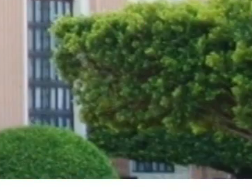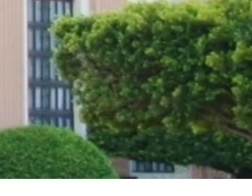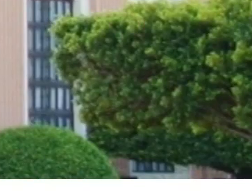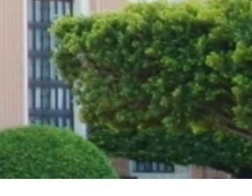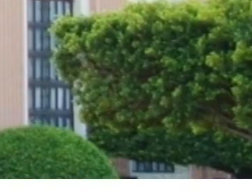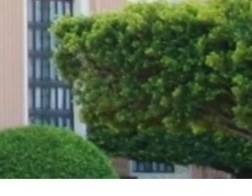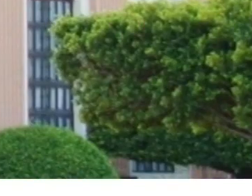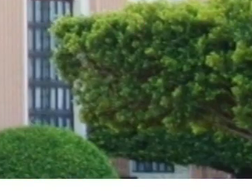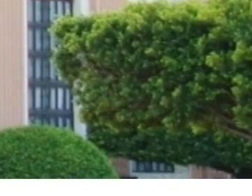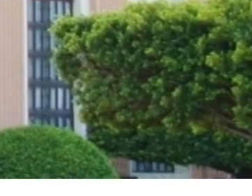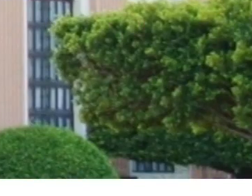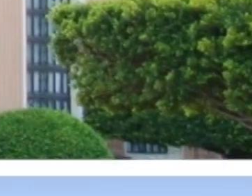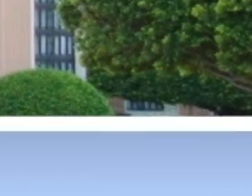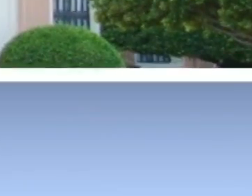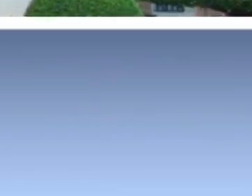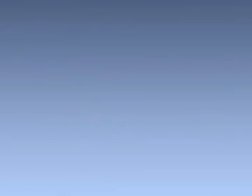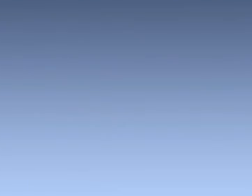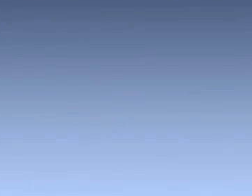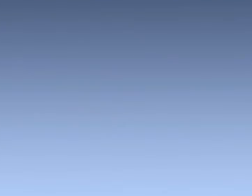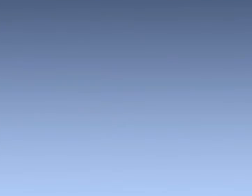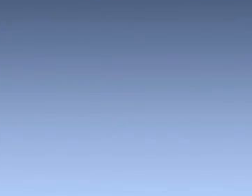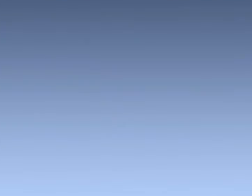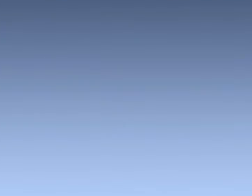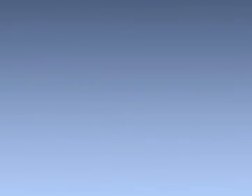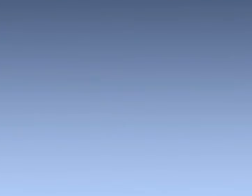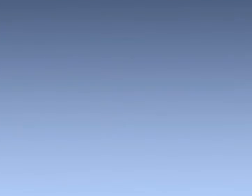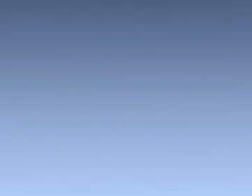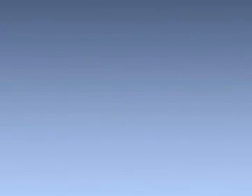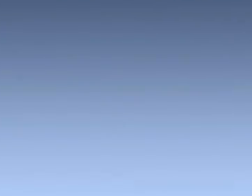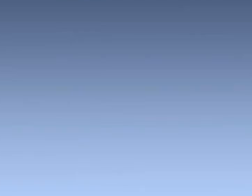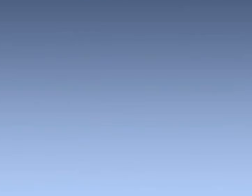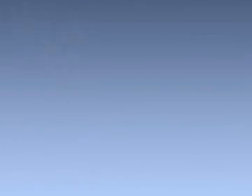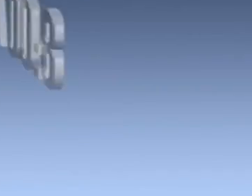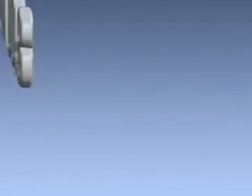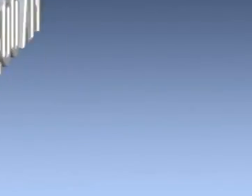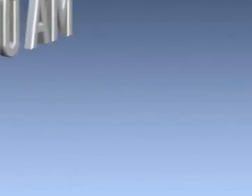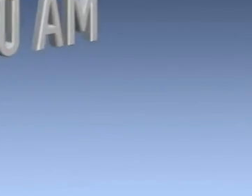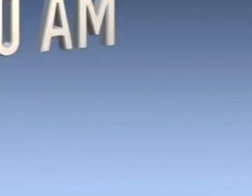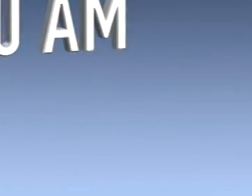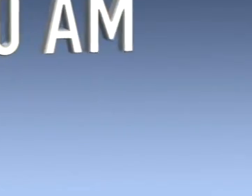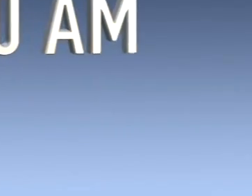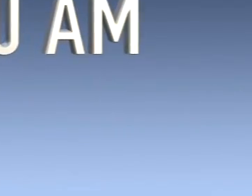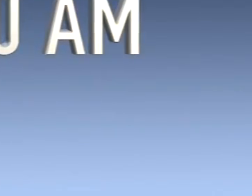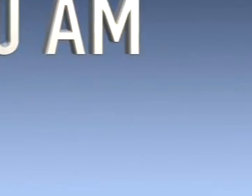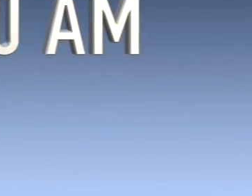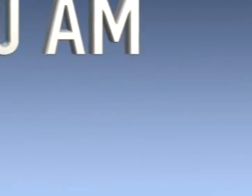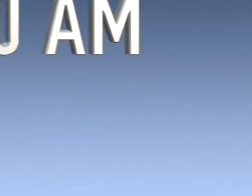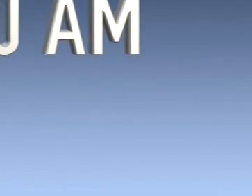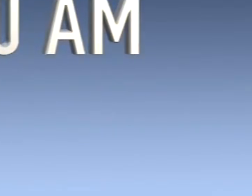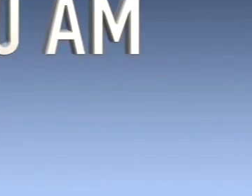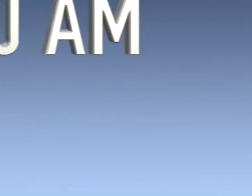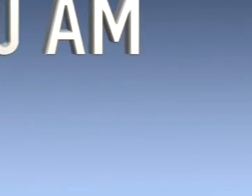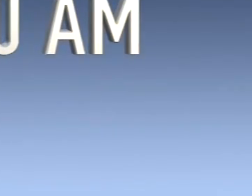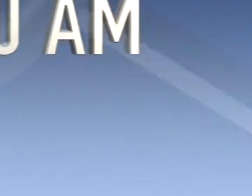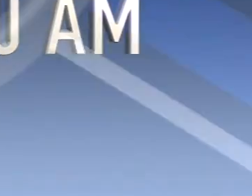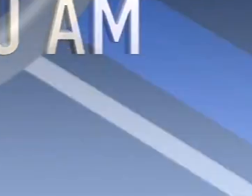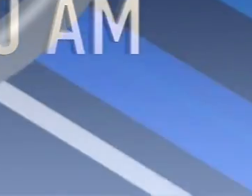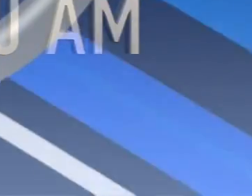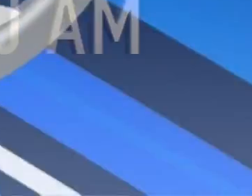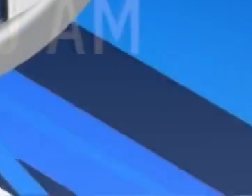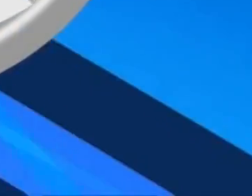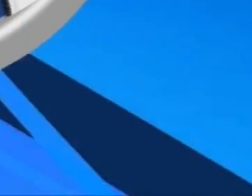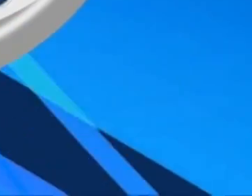Desde el Parlamento, martes y jueves, a las 8 de la mañana